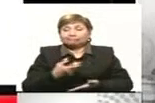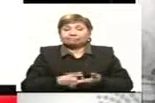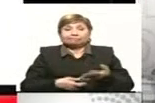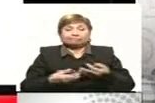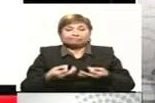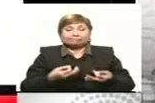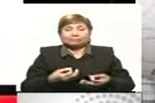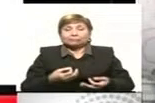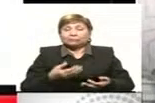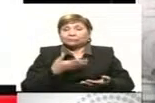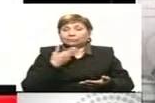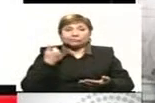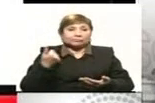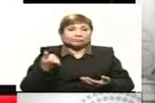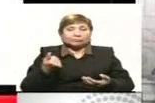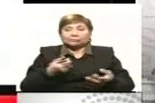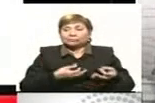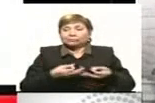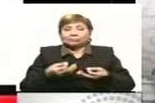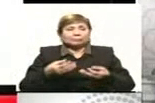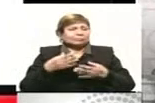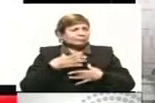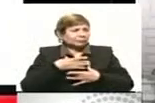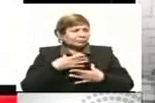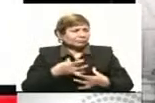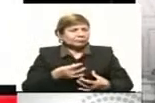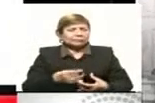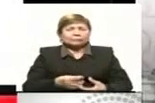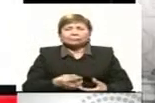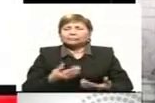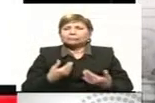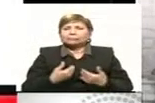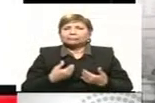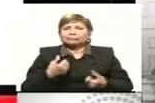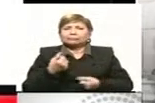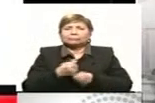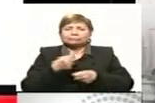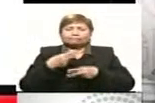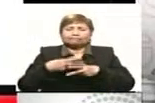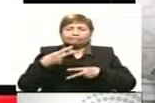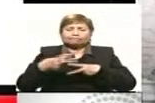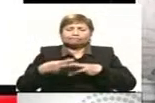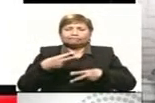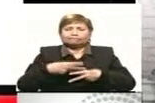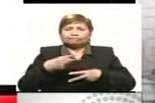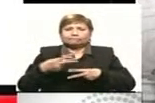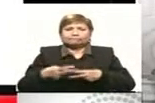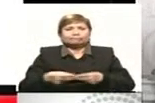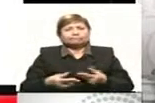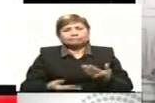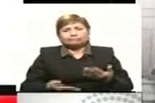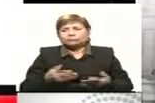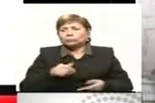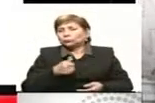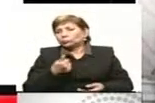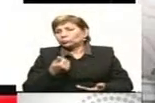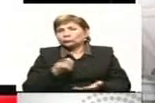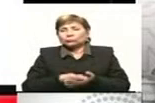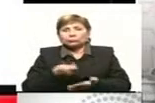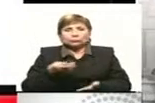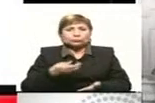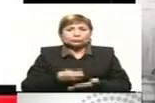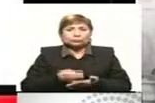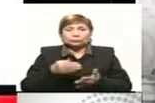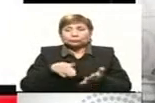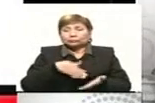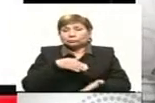incentivos a la mejora de la gestión municipal, que es muy interesante, nuestro programa de vías vecinales, algunos otros pagos del gobierno